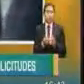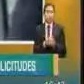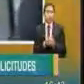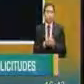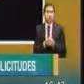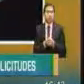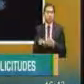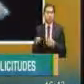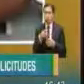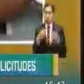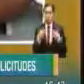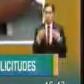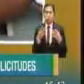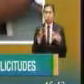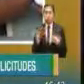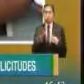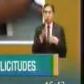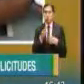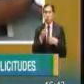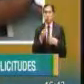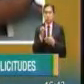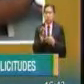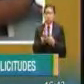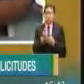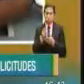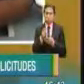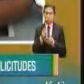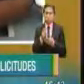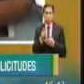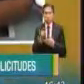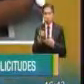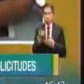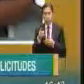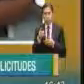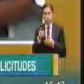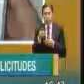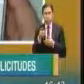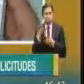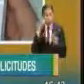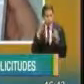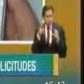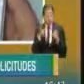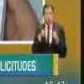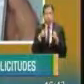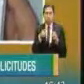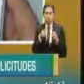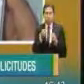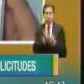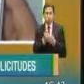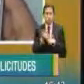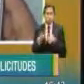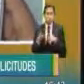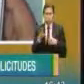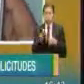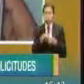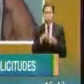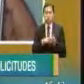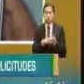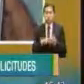Realmente ha habido bastantes medios digitales, medios de comunicación, prensa oral y escrita que han hecho su registro para